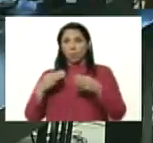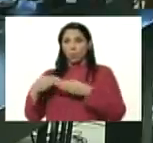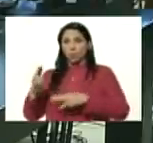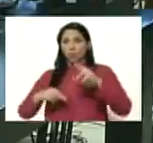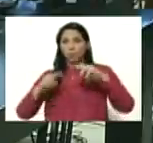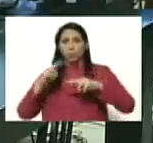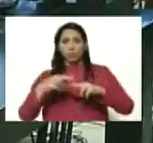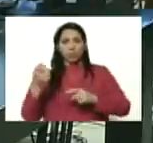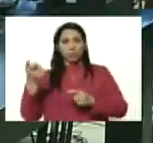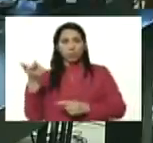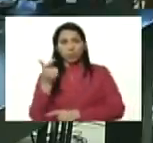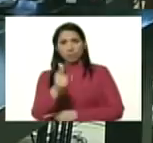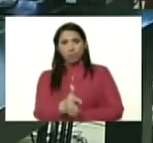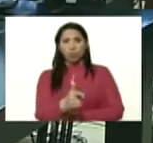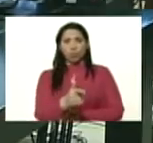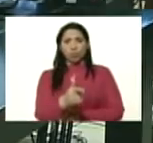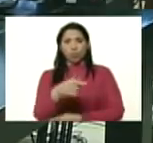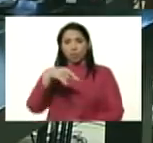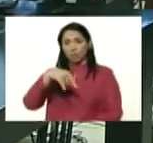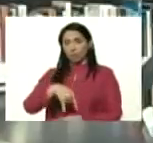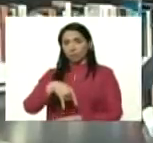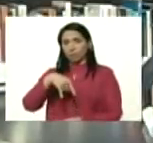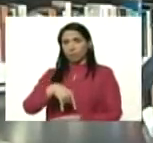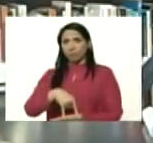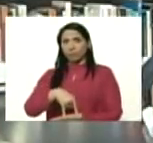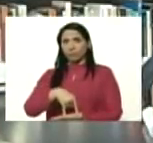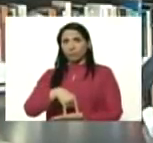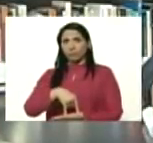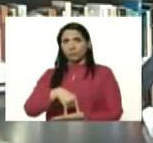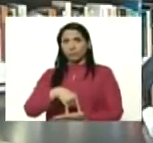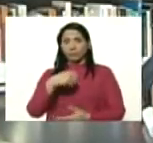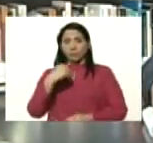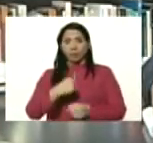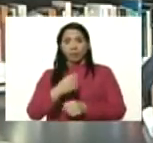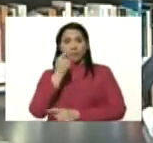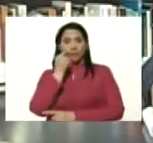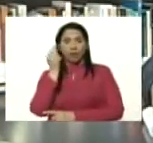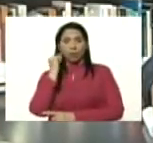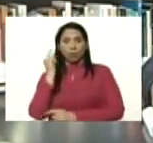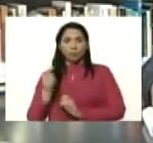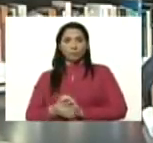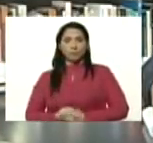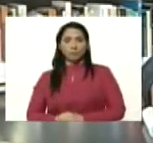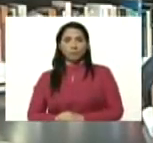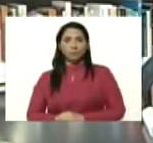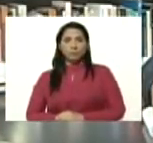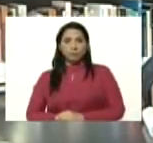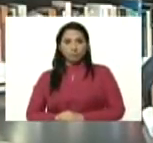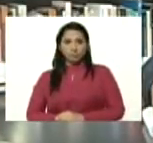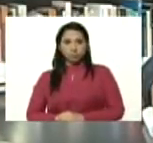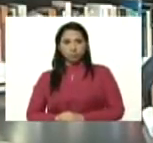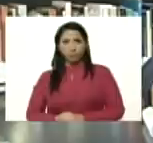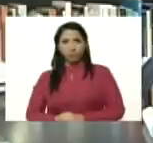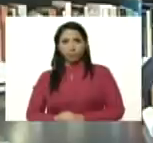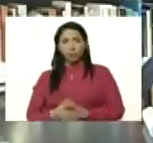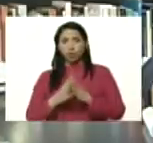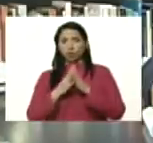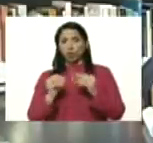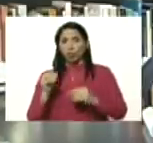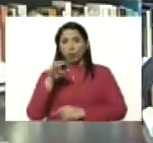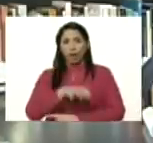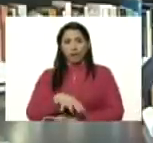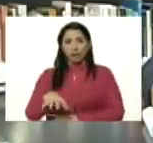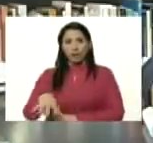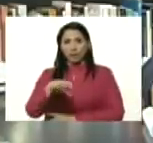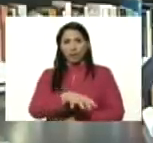transporte, de Carabobo, trabajadores y trabajadoras, de todos los estados del país.